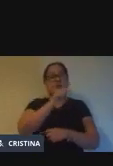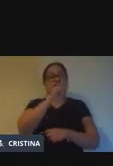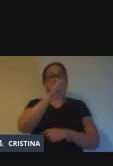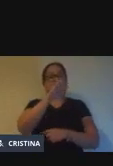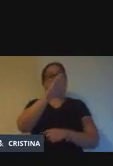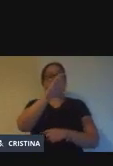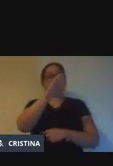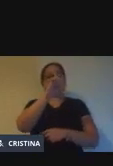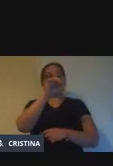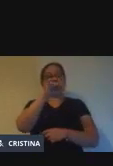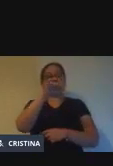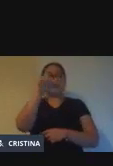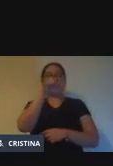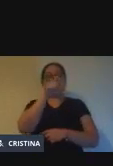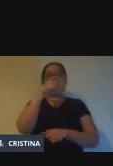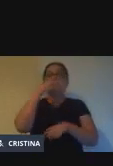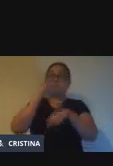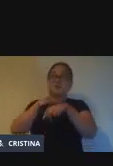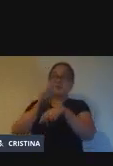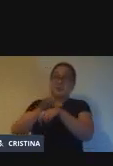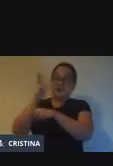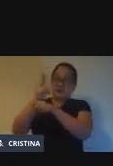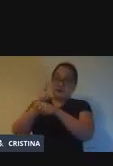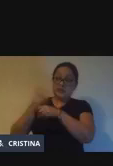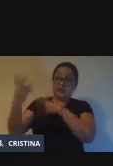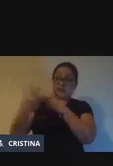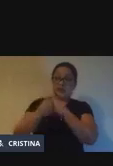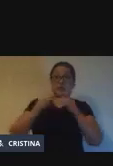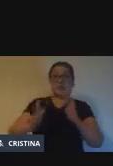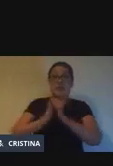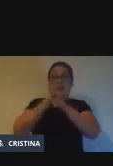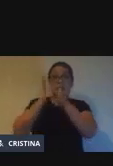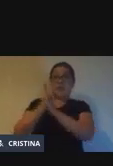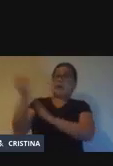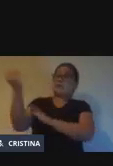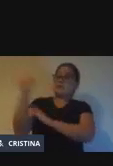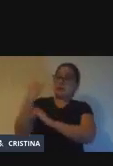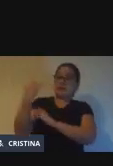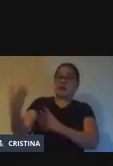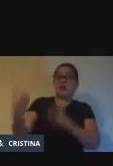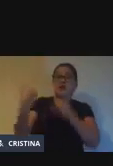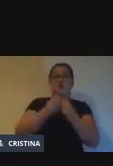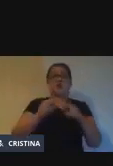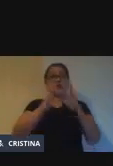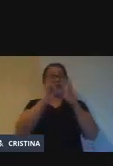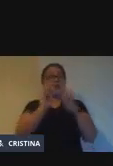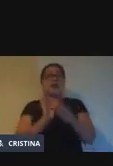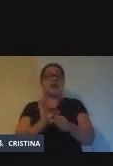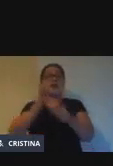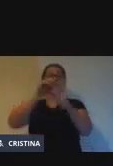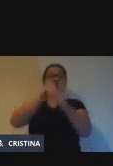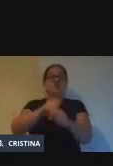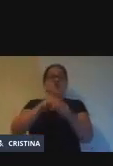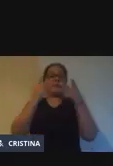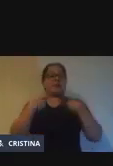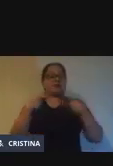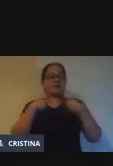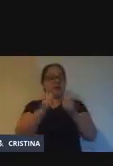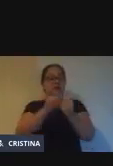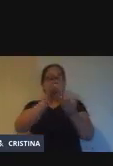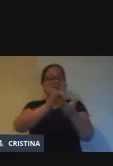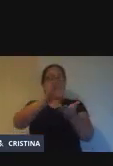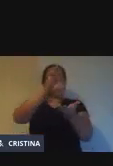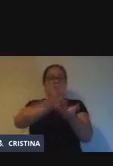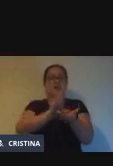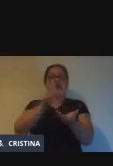amablemente para ver un tema de inclusión en COVID. ¿Qué pasa con la inclusión? Una mirada